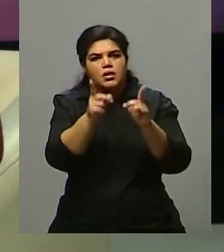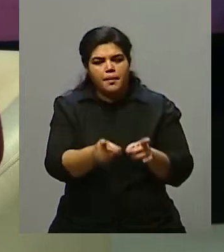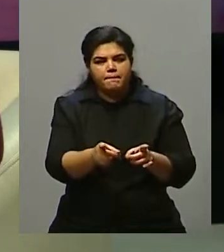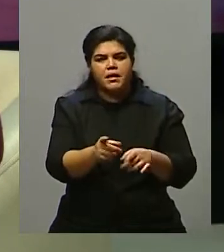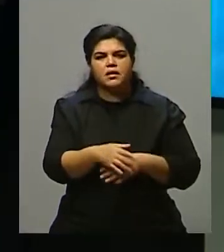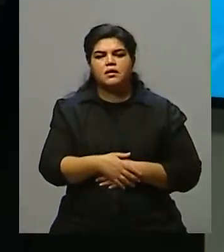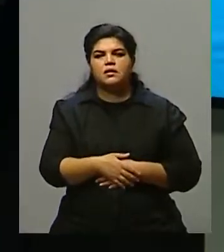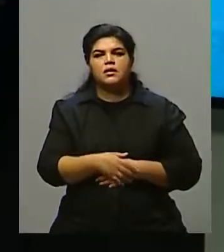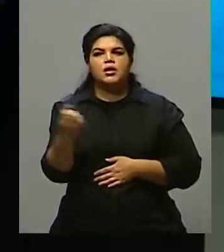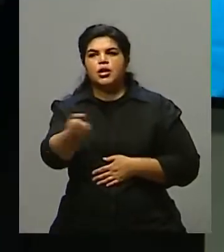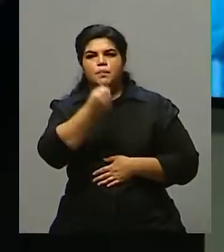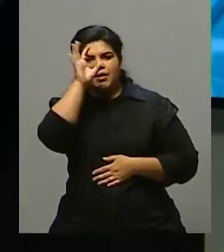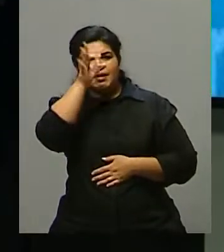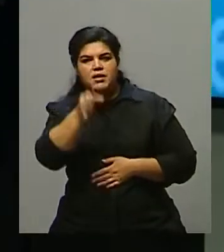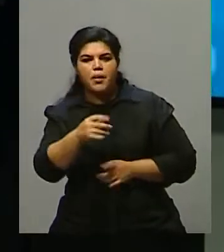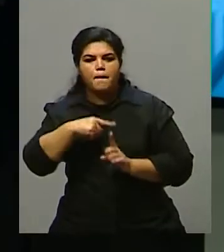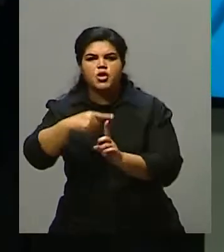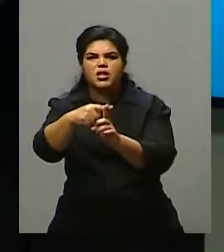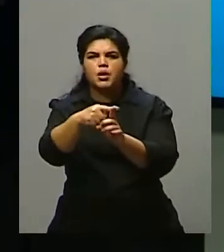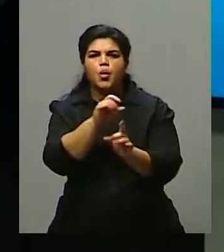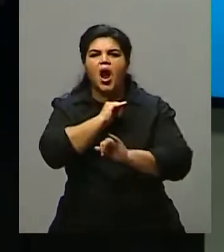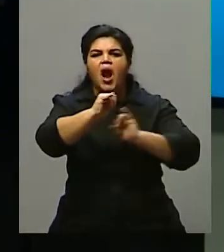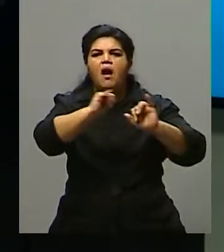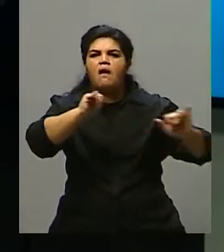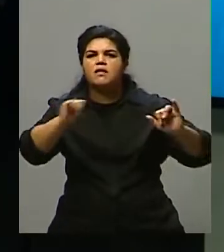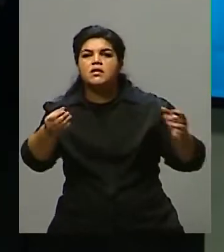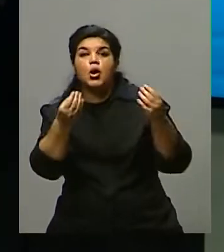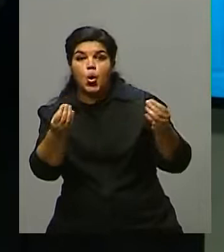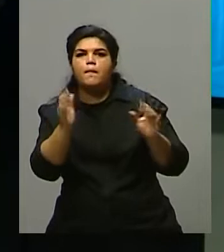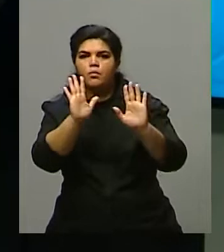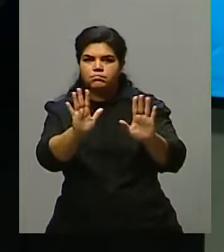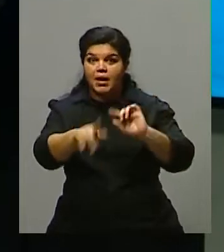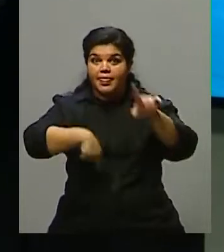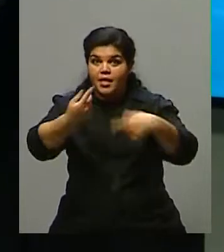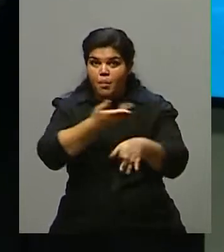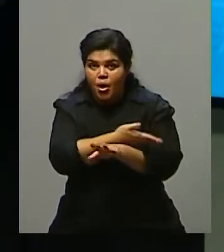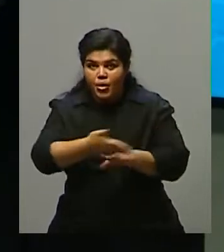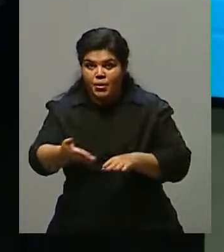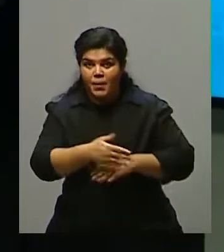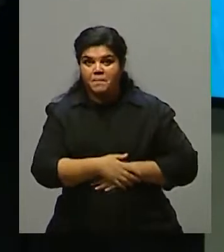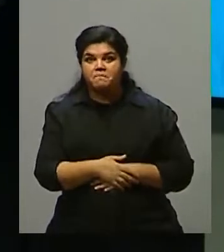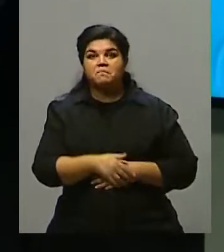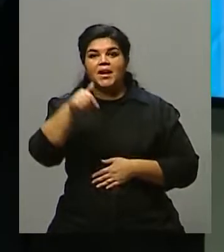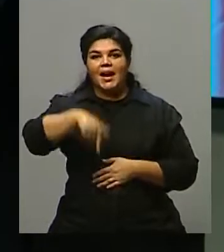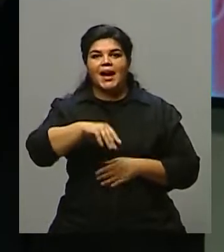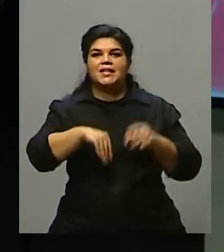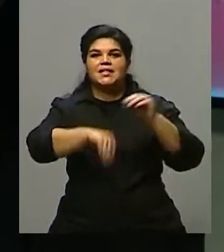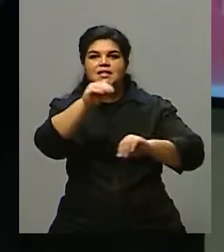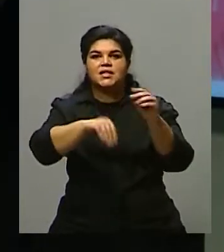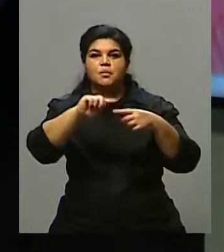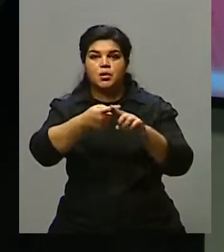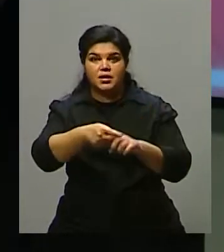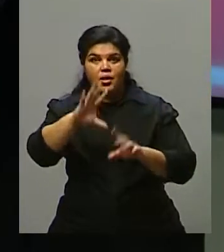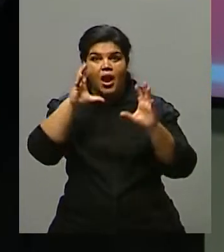modalidad de informar los casos positivos de coronavirus. Y de eso también vamos a estar hablando, pero ya en el próximo bloque. Bueno, muy bien. Estamos en Chat Político, recuerden,